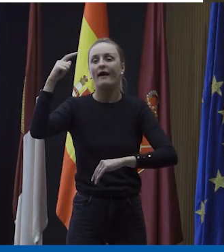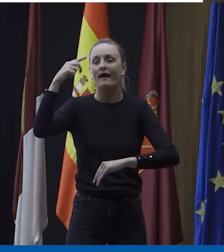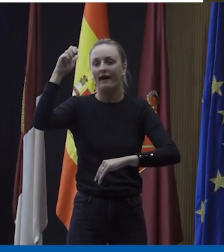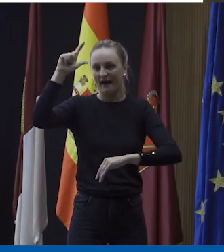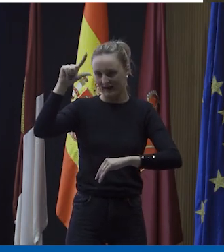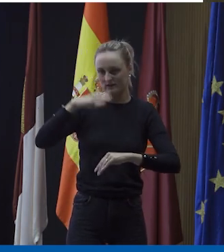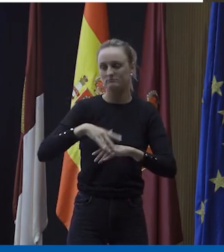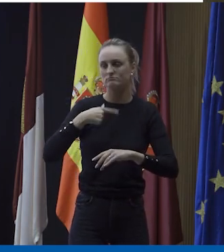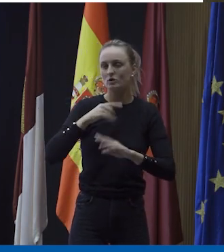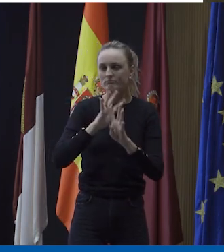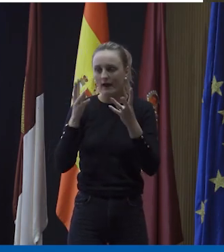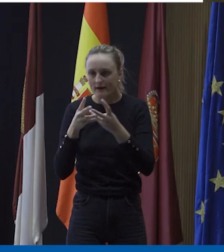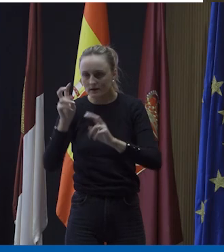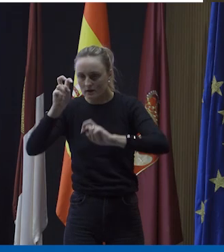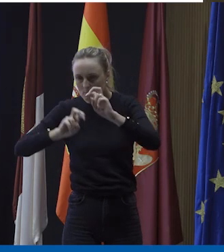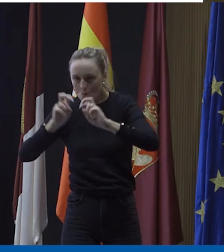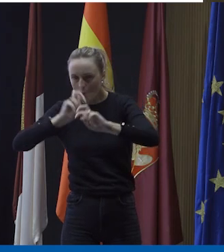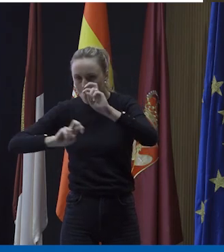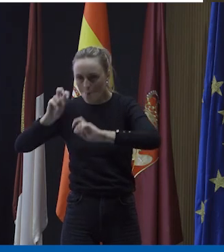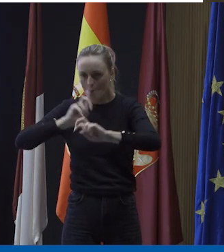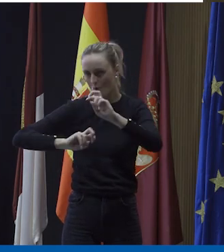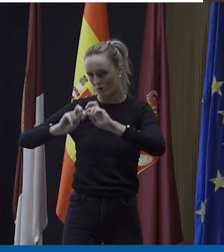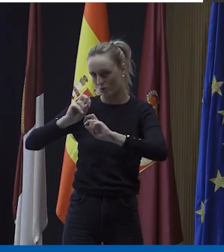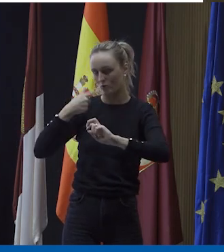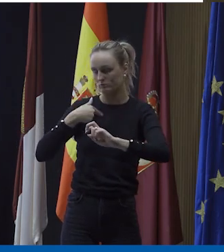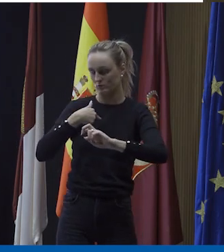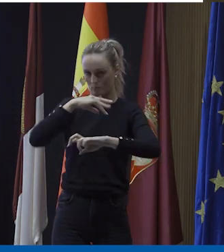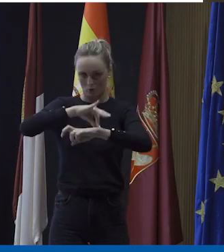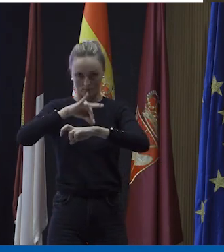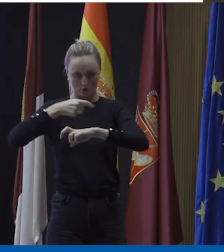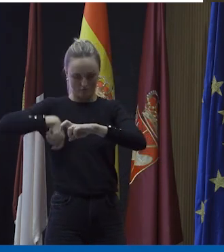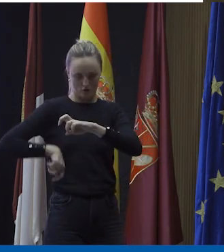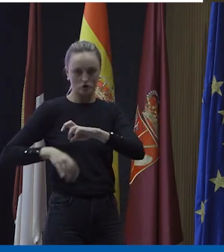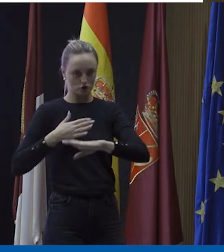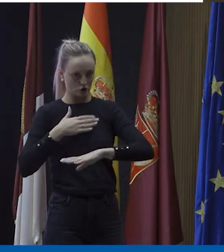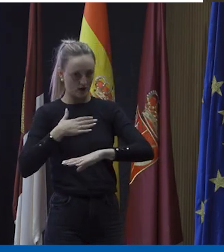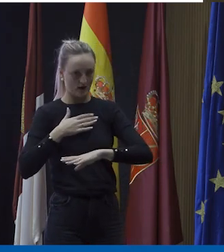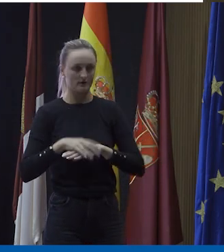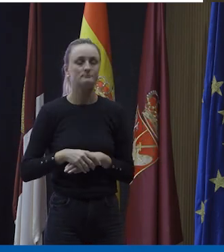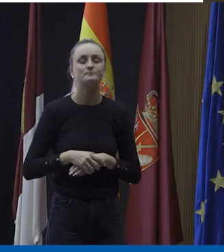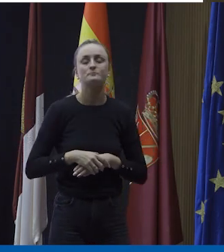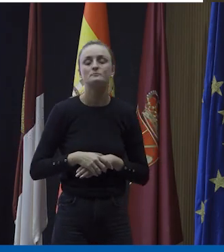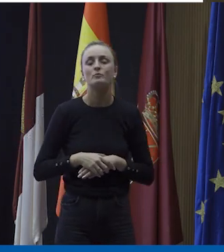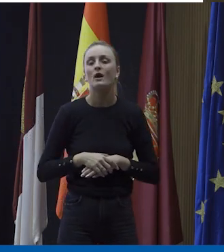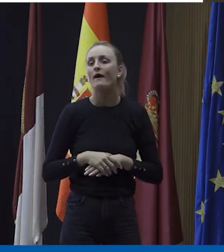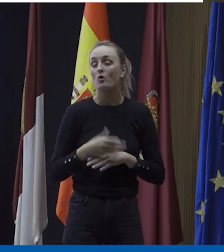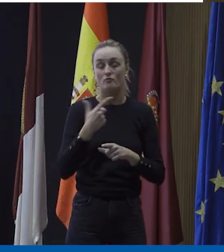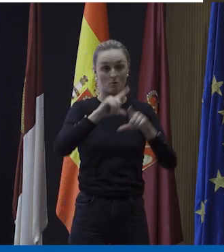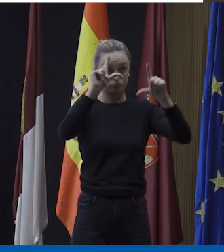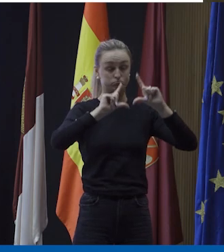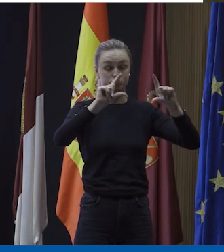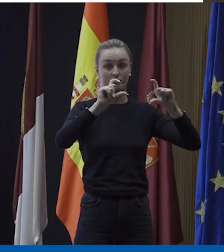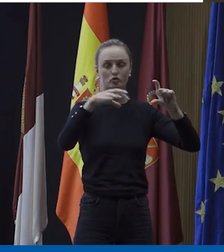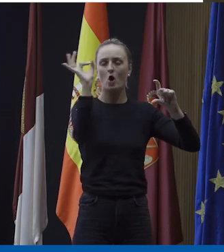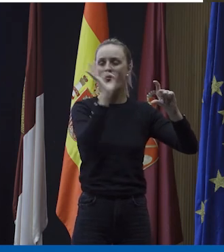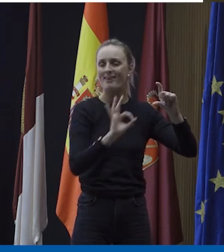cuando yo busco en internet como usuaria, no como profesional, no hay ninguna fotografía